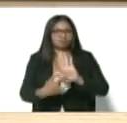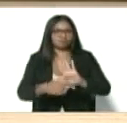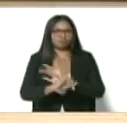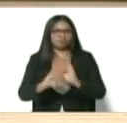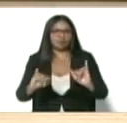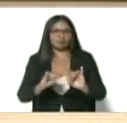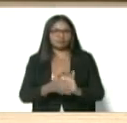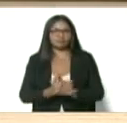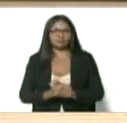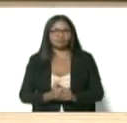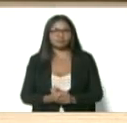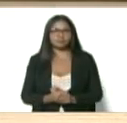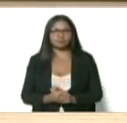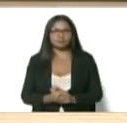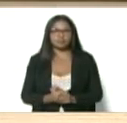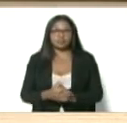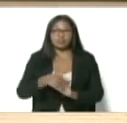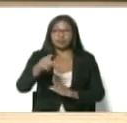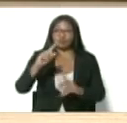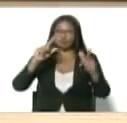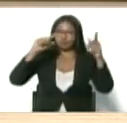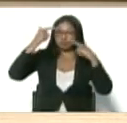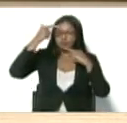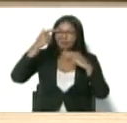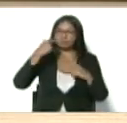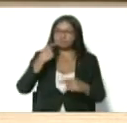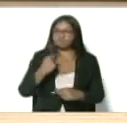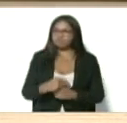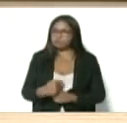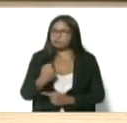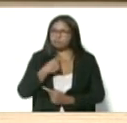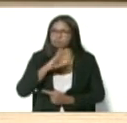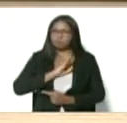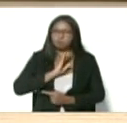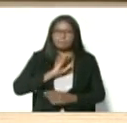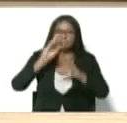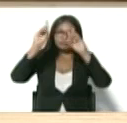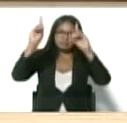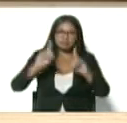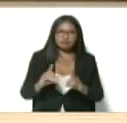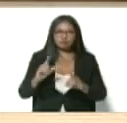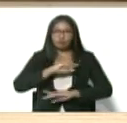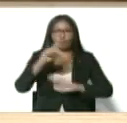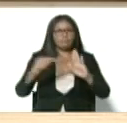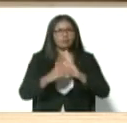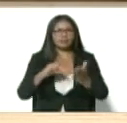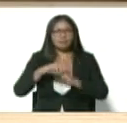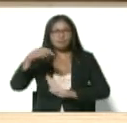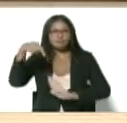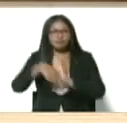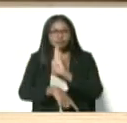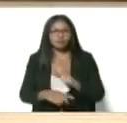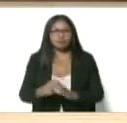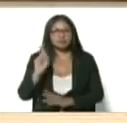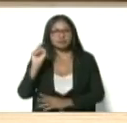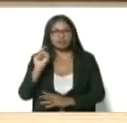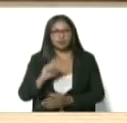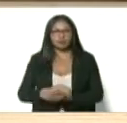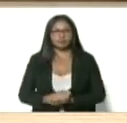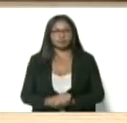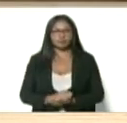y eso llevó al comandante chávez a tomar una decisión drástica radical profunda necesaria